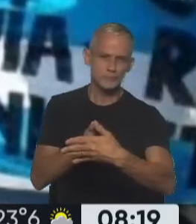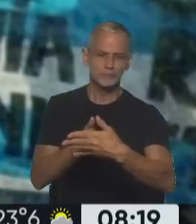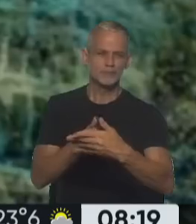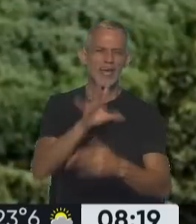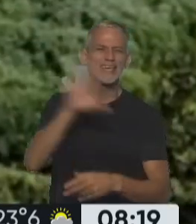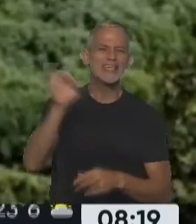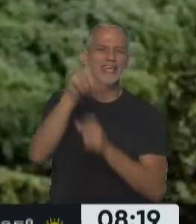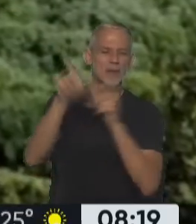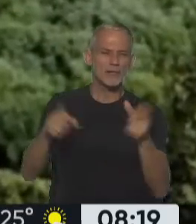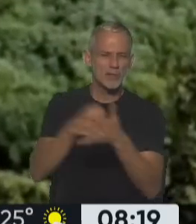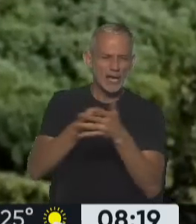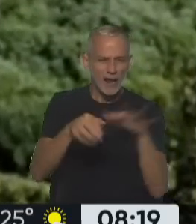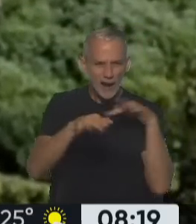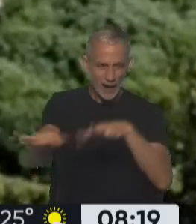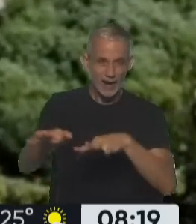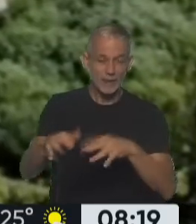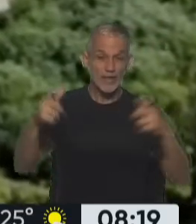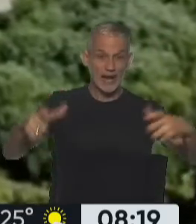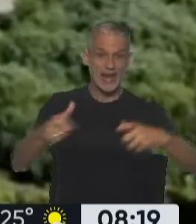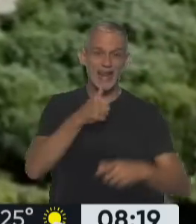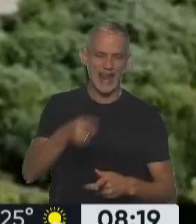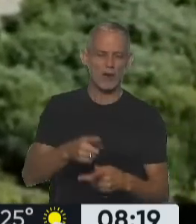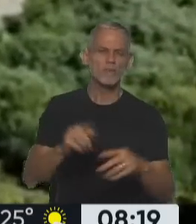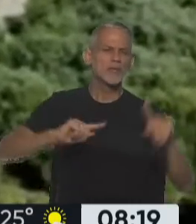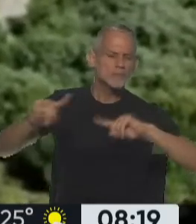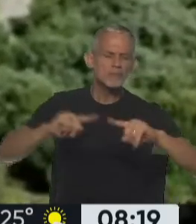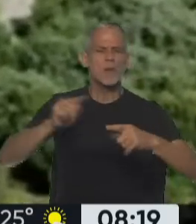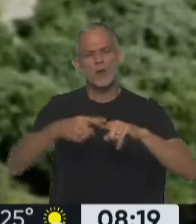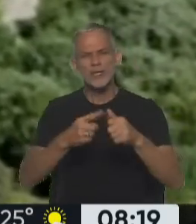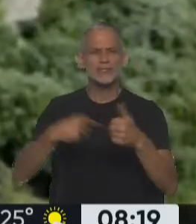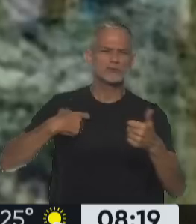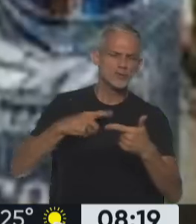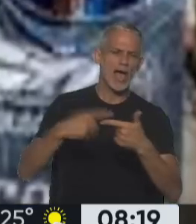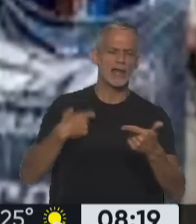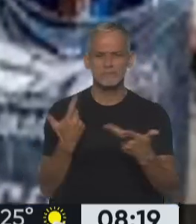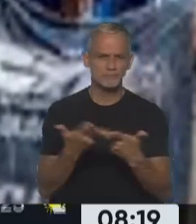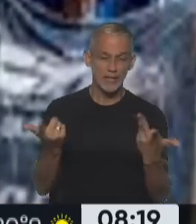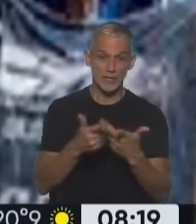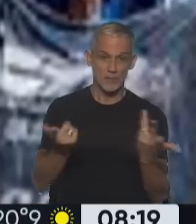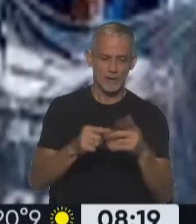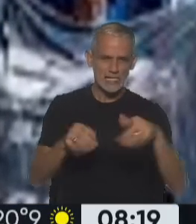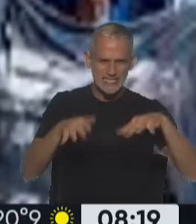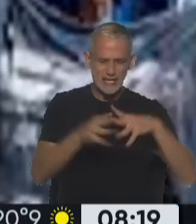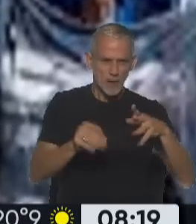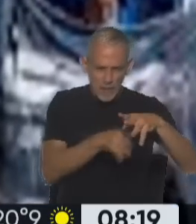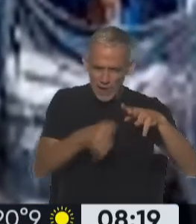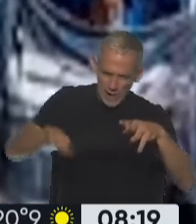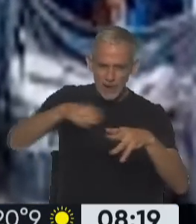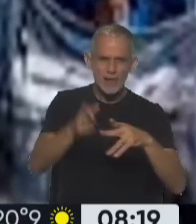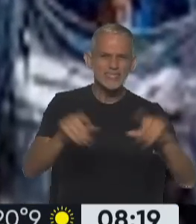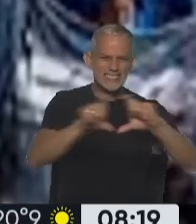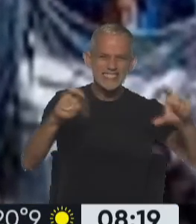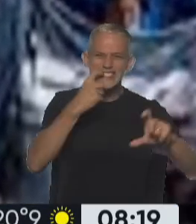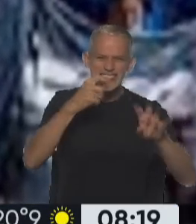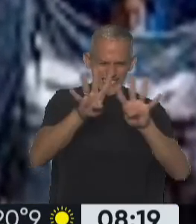militantes que estaban allí por llegar al lago. Correcto, había dirigentes políticos, dirigentes sociales y gremiales, debieron sortear primero un grueso portón de